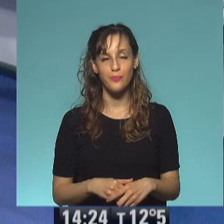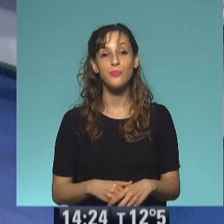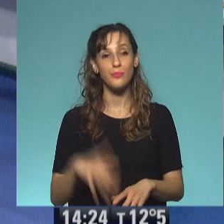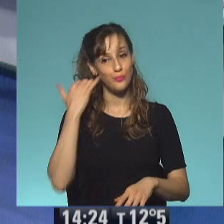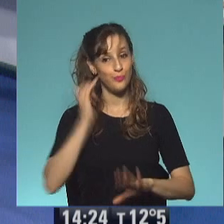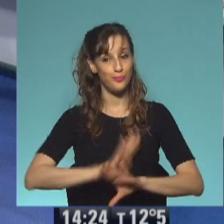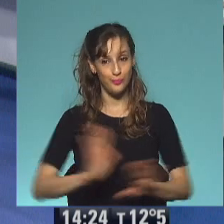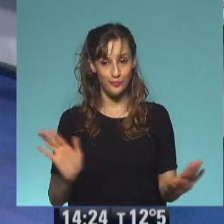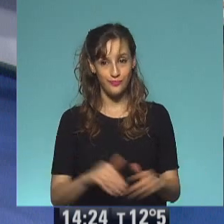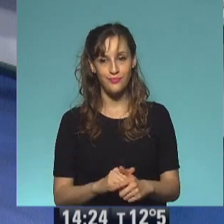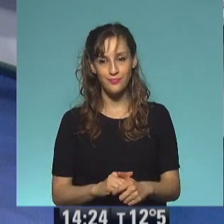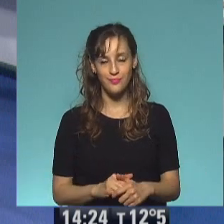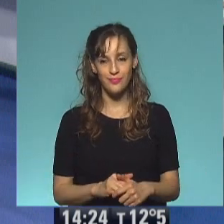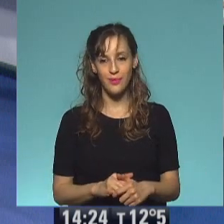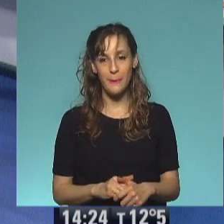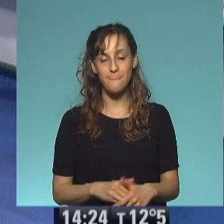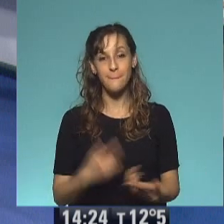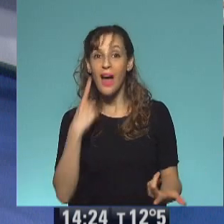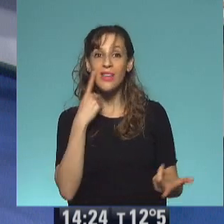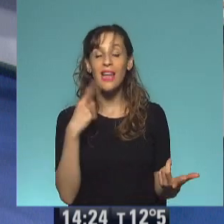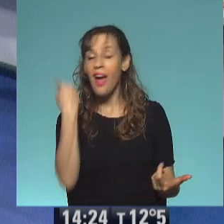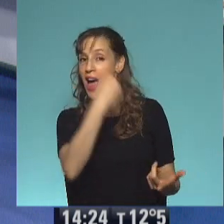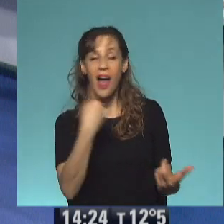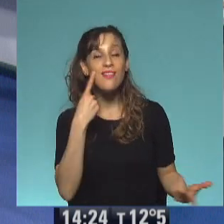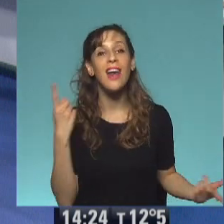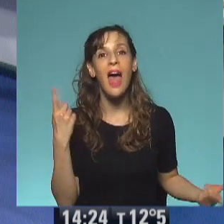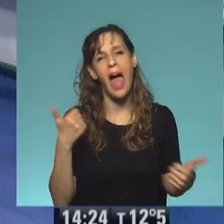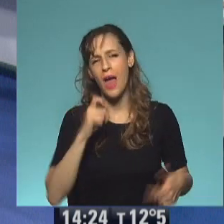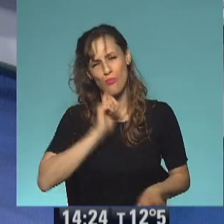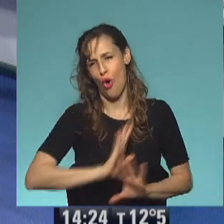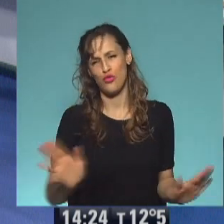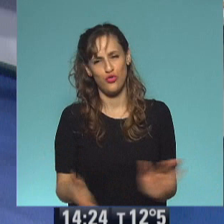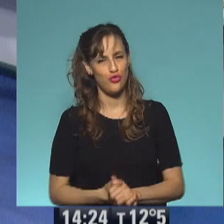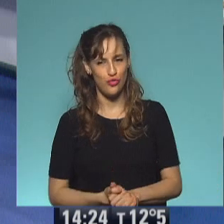Bien. ¿Cómo salí? ¡Ah, salí bárbaro!